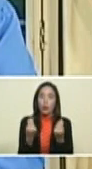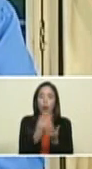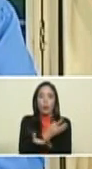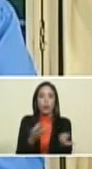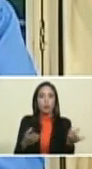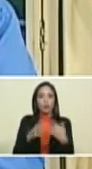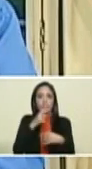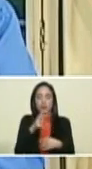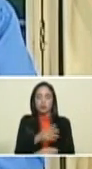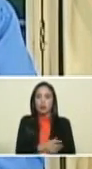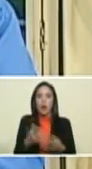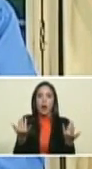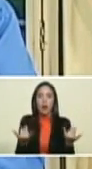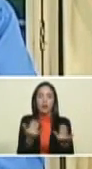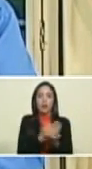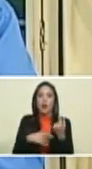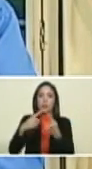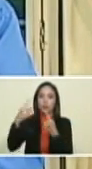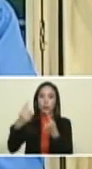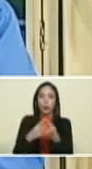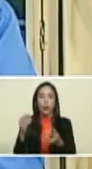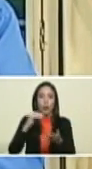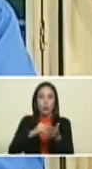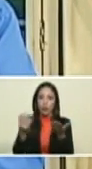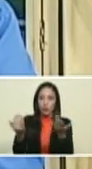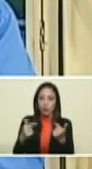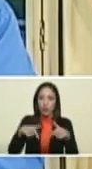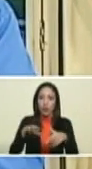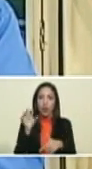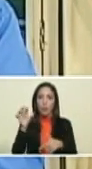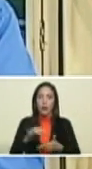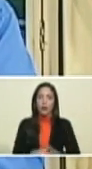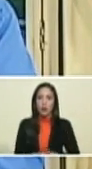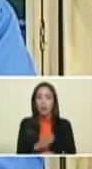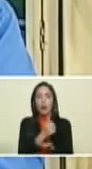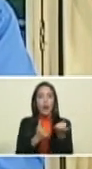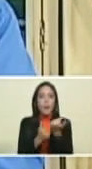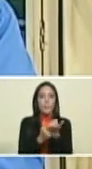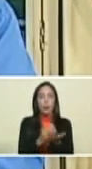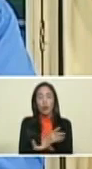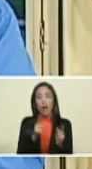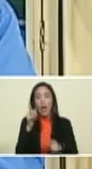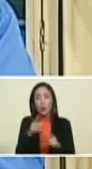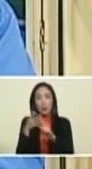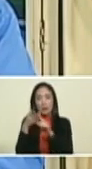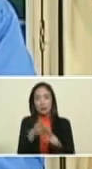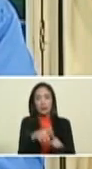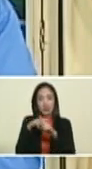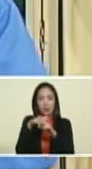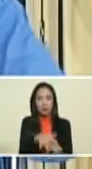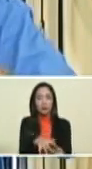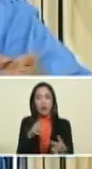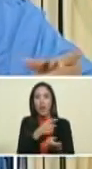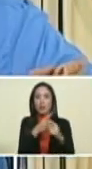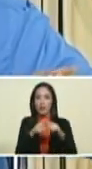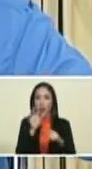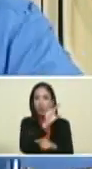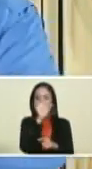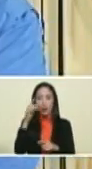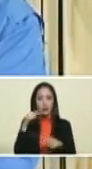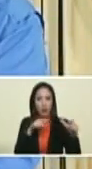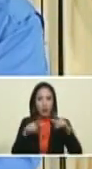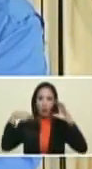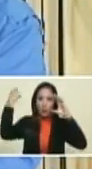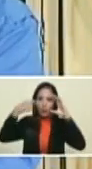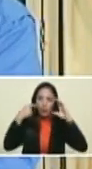desatado una ola de regreso a la patria por parte de nuestros compatriotas que son maltratados y perseguidos en el exterior. ¿Están listos los